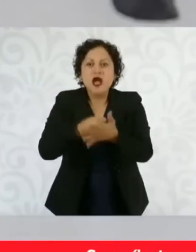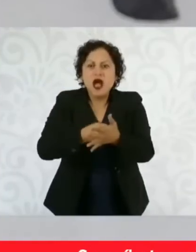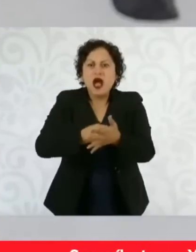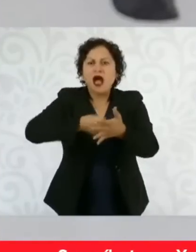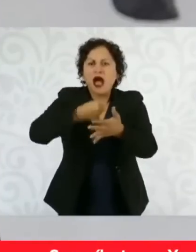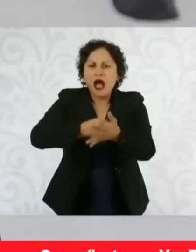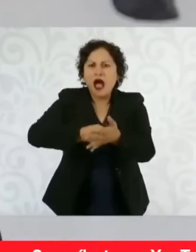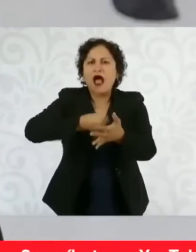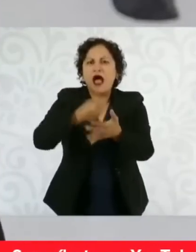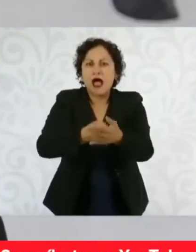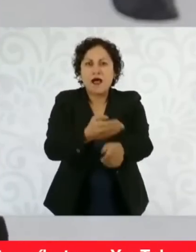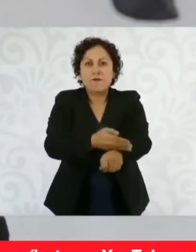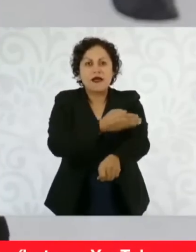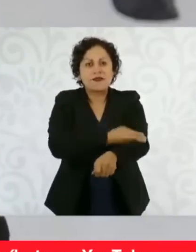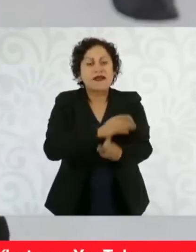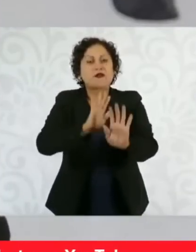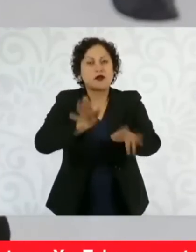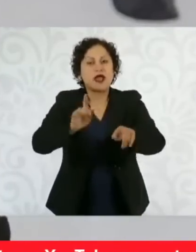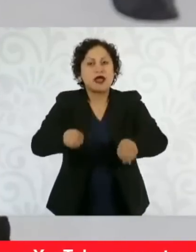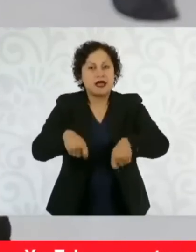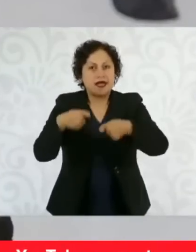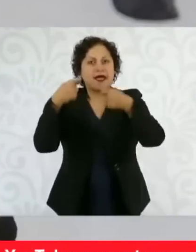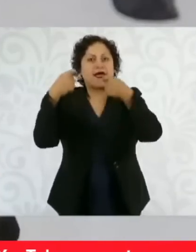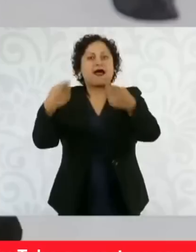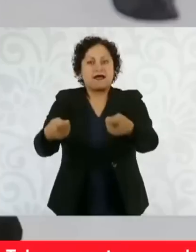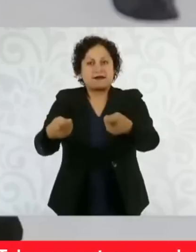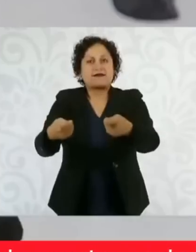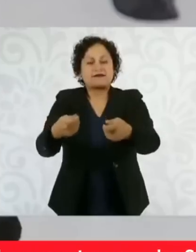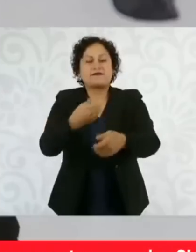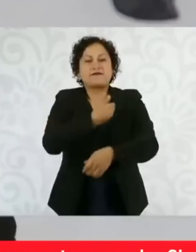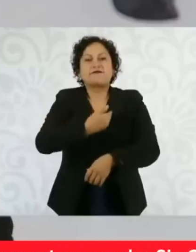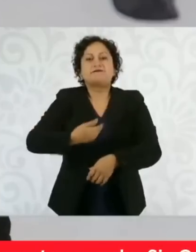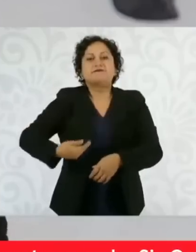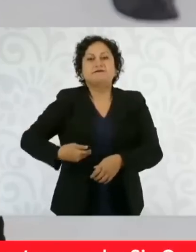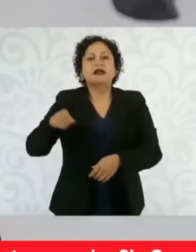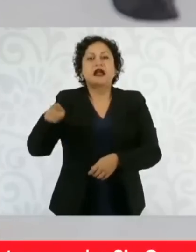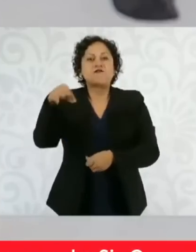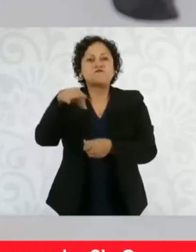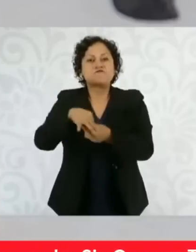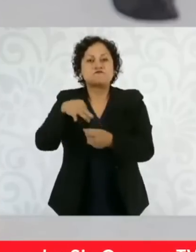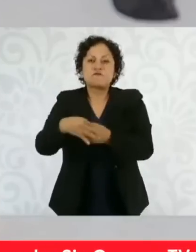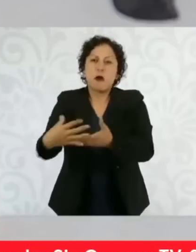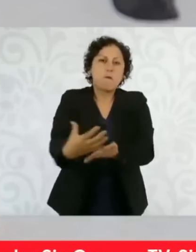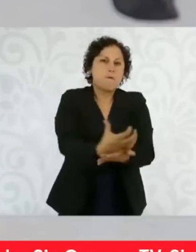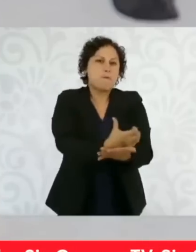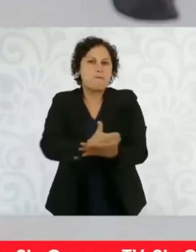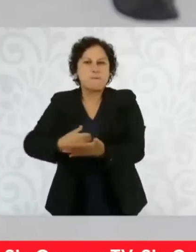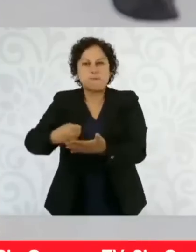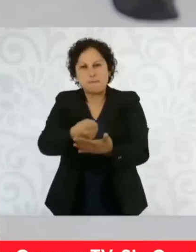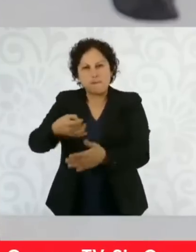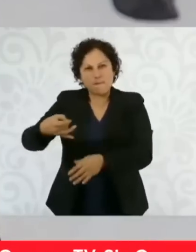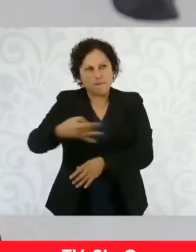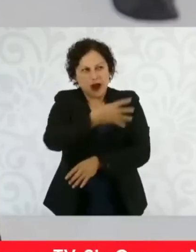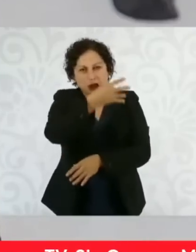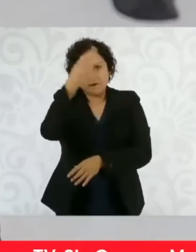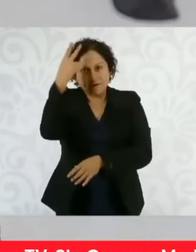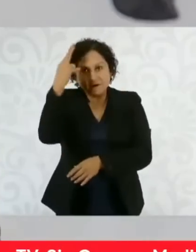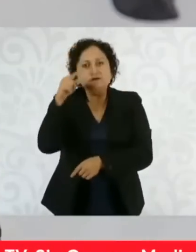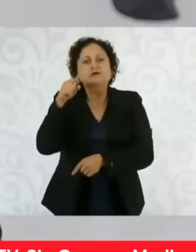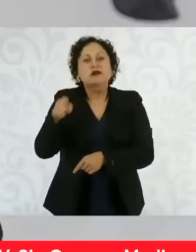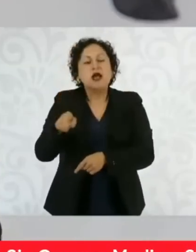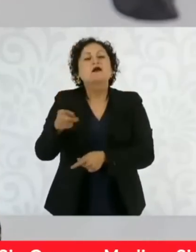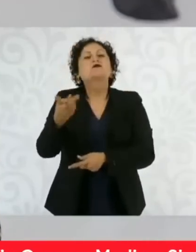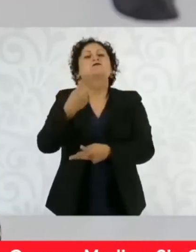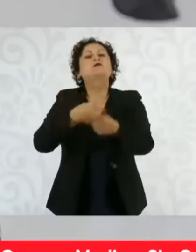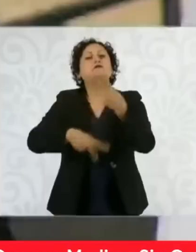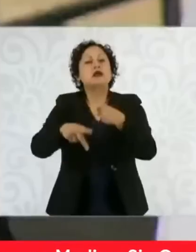insurgencia, convocando elecciones, las cuales gana abrumadoramente. Restaura la democracia, pero se aleja